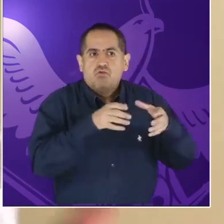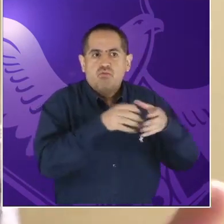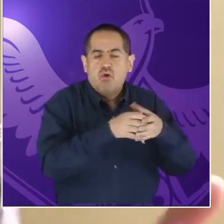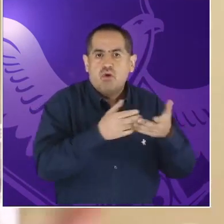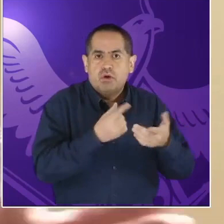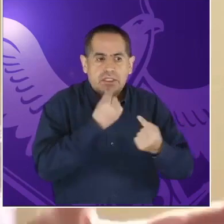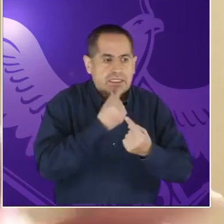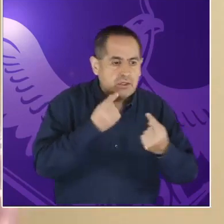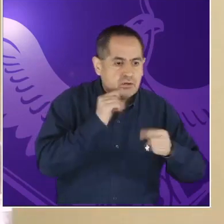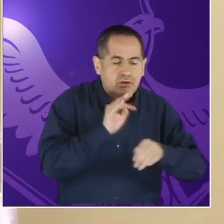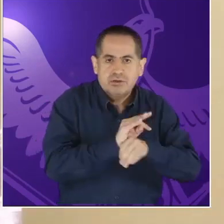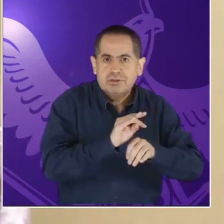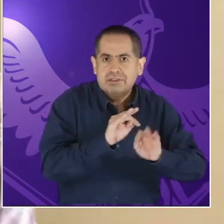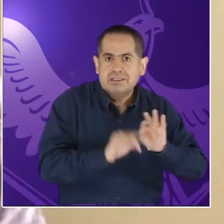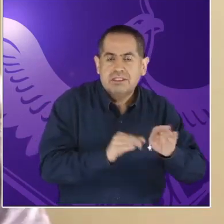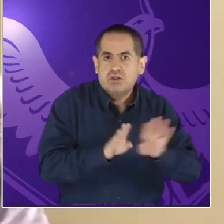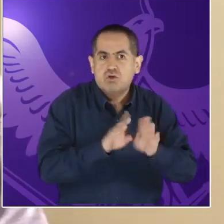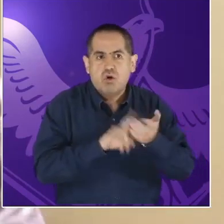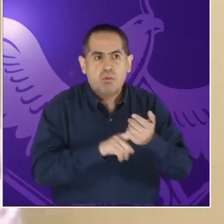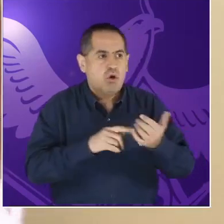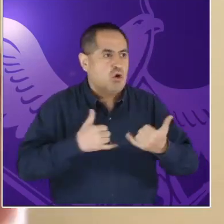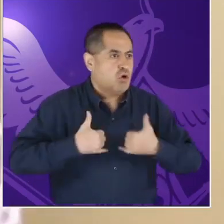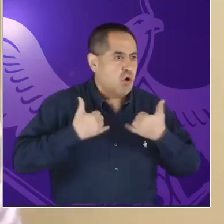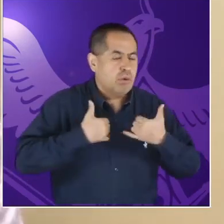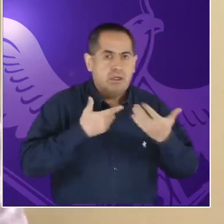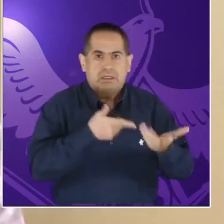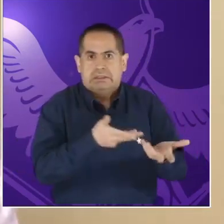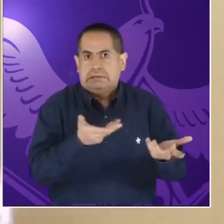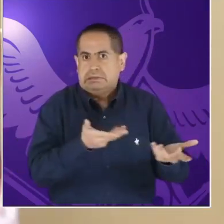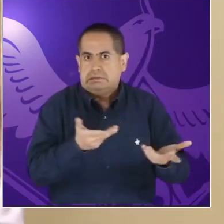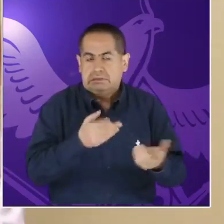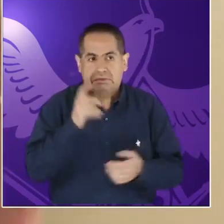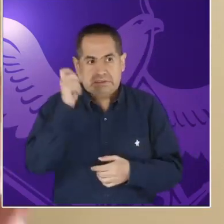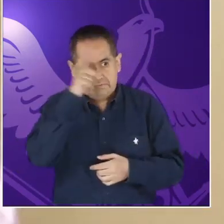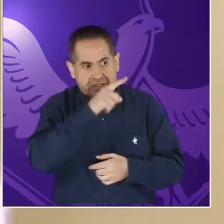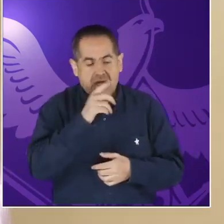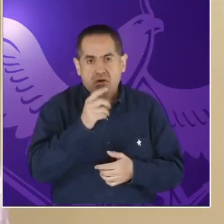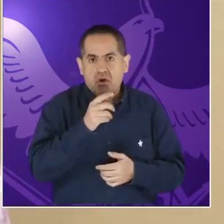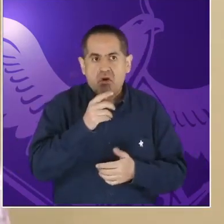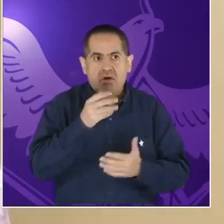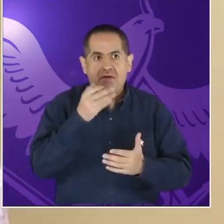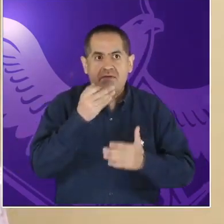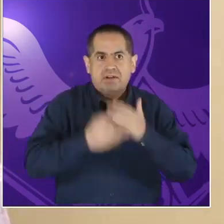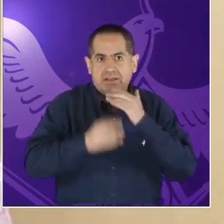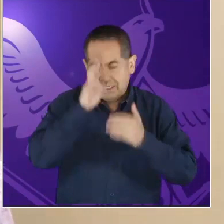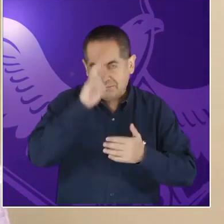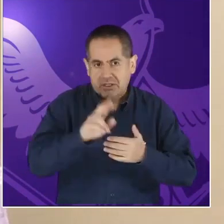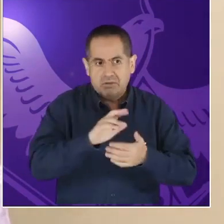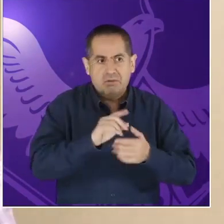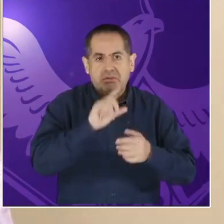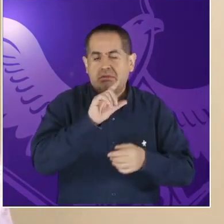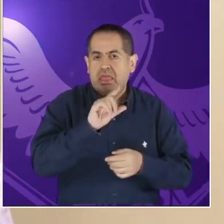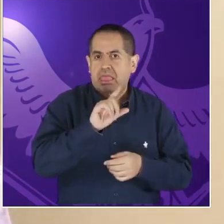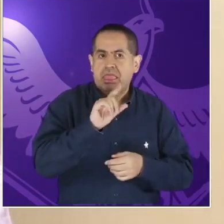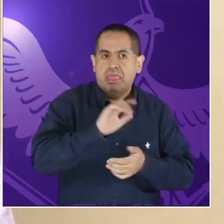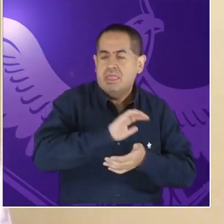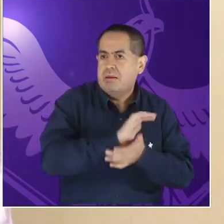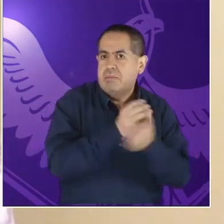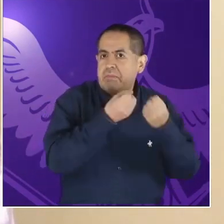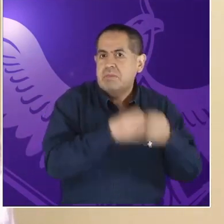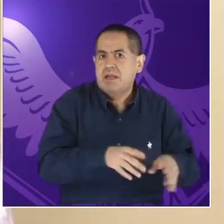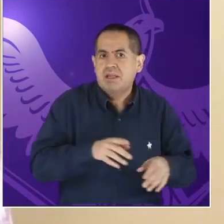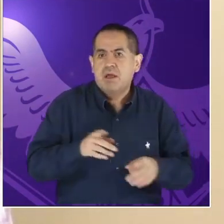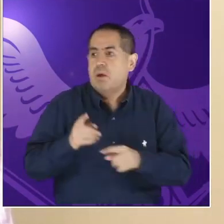cierta edad, niños y niñas, por ejemplo, ¿no? Preadolescentes, que pudieran tener una situación de vulnerabilidad también particular frente a